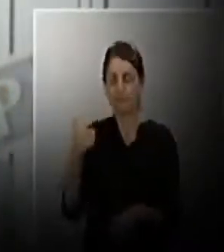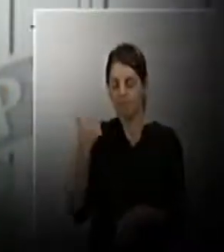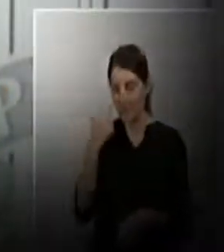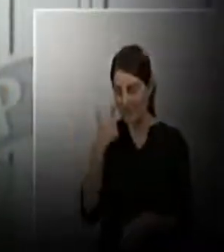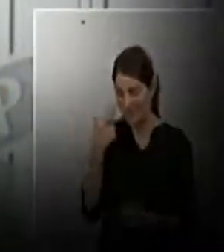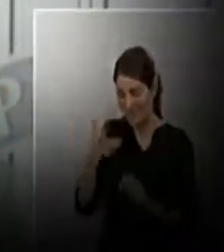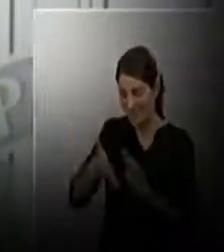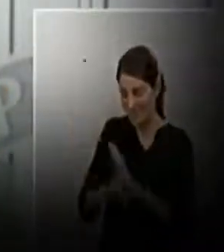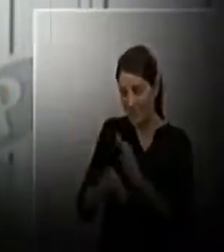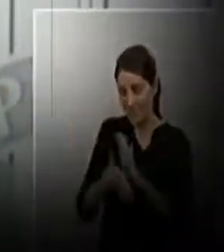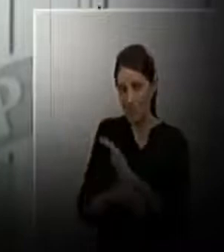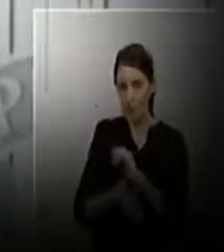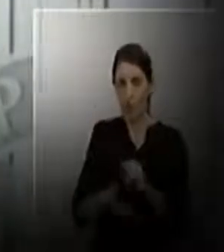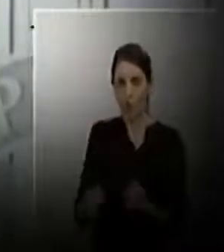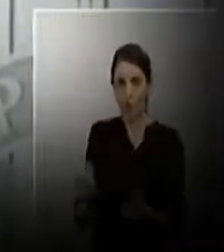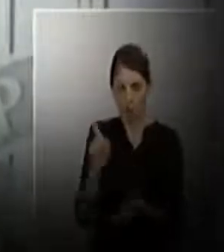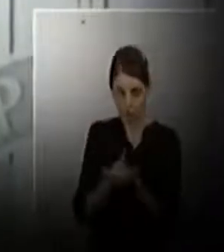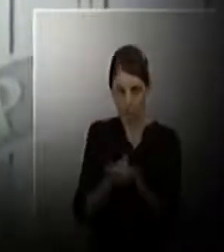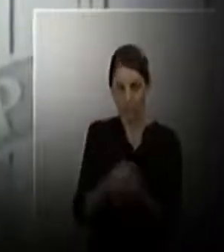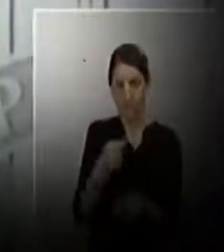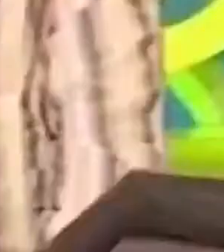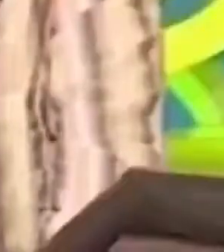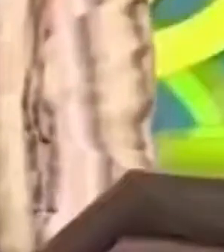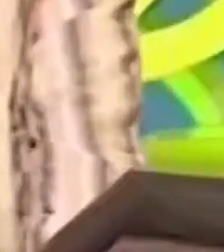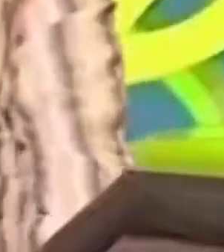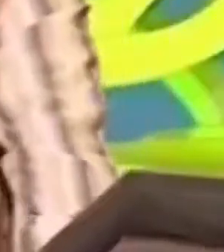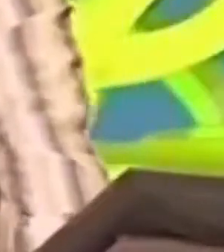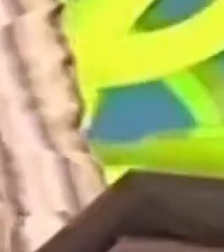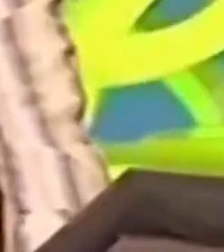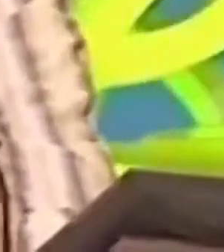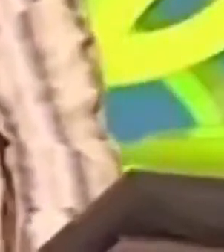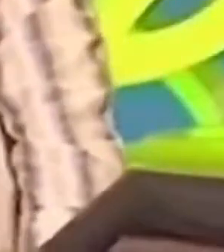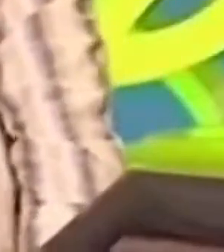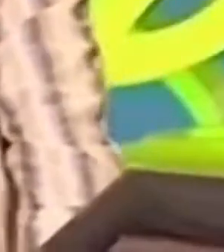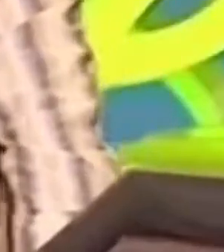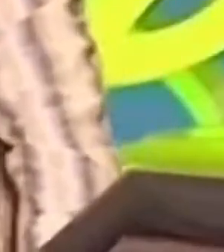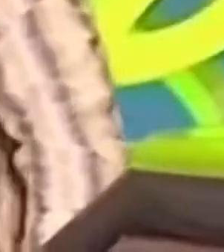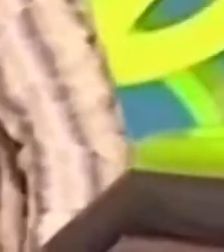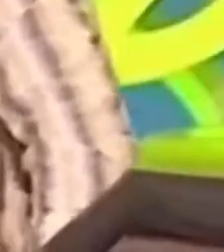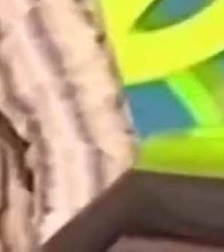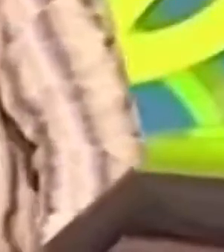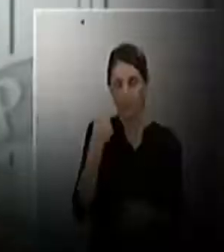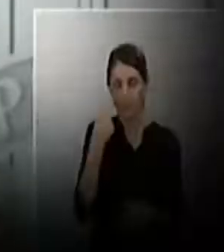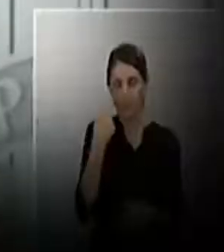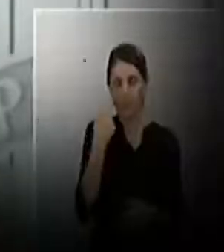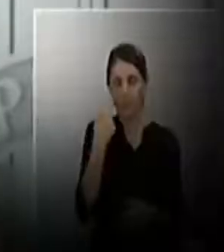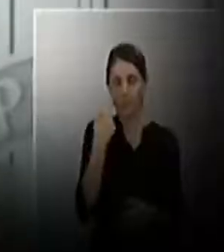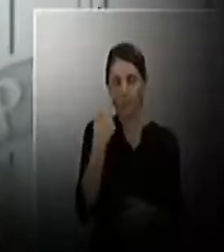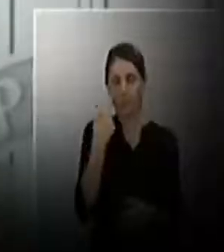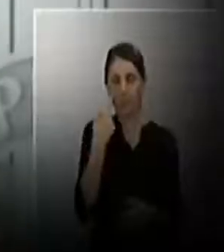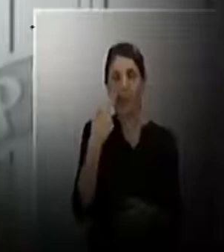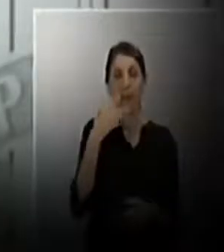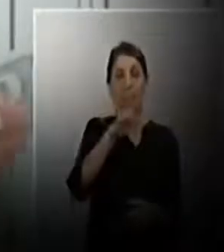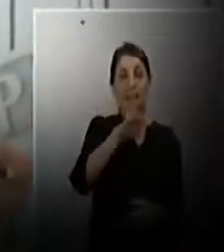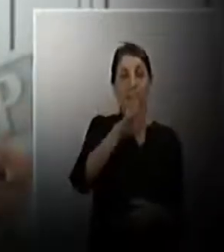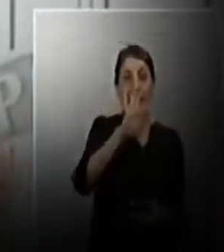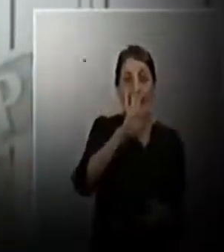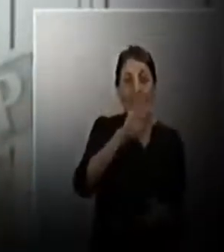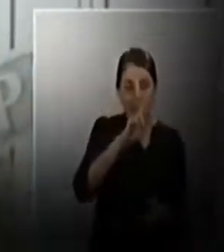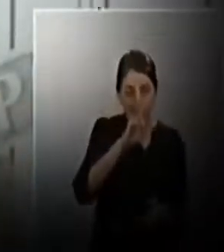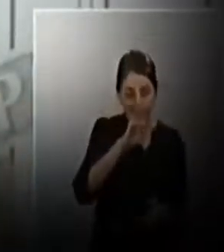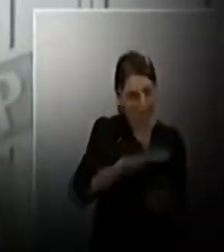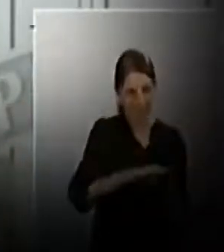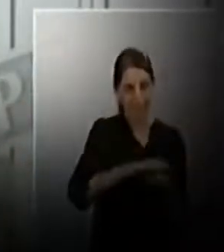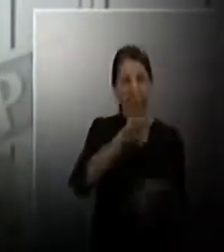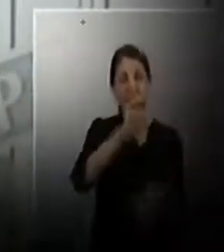Los ERTE no son parados. No me estaréis vacilando. Los ERTE los hemos hecho